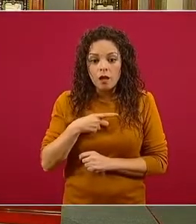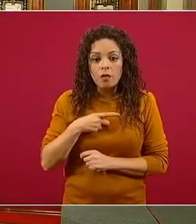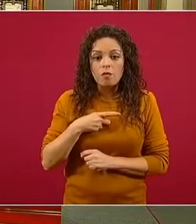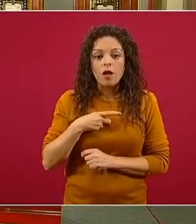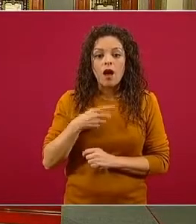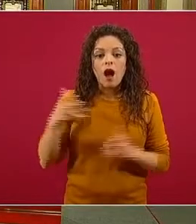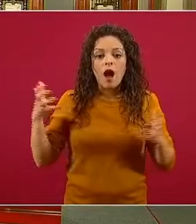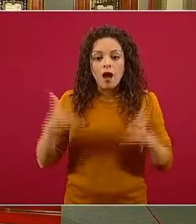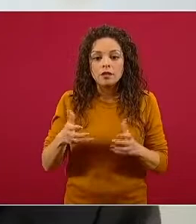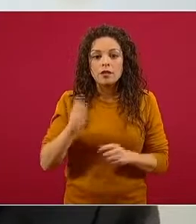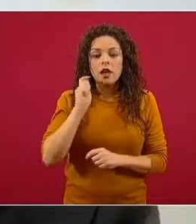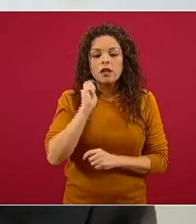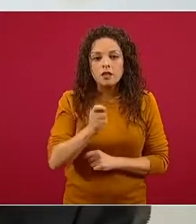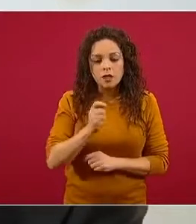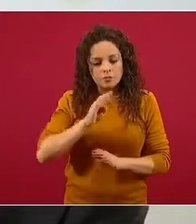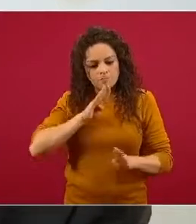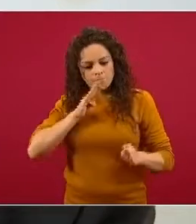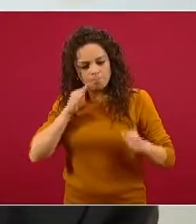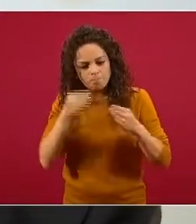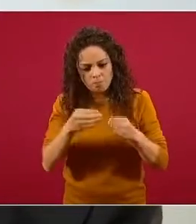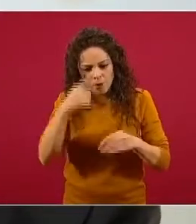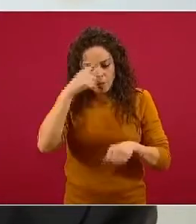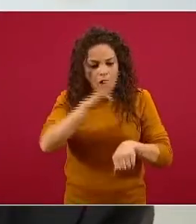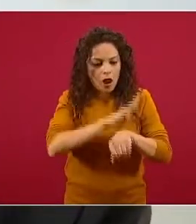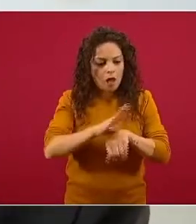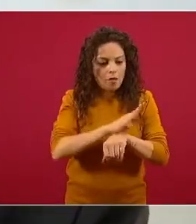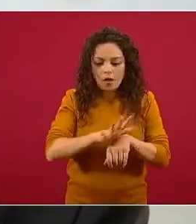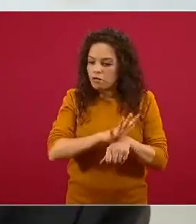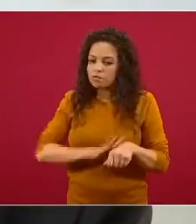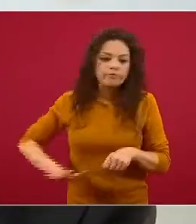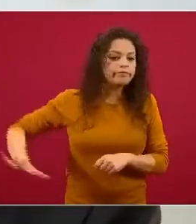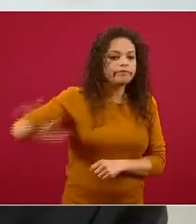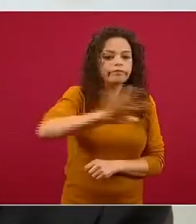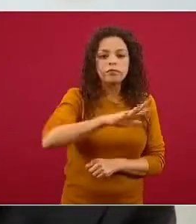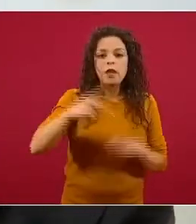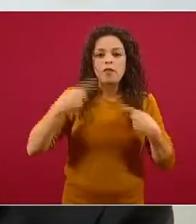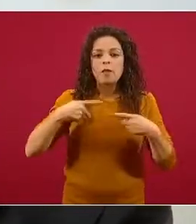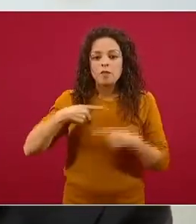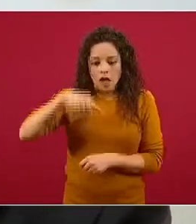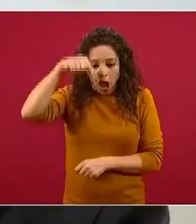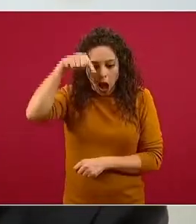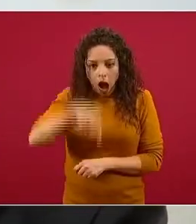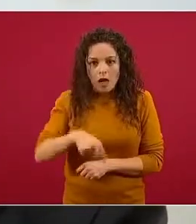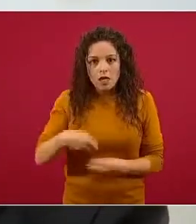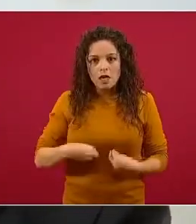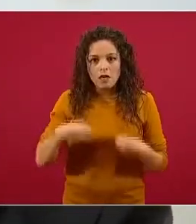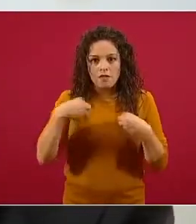social, de enfocarnos más al beneficio de la población local, que por años